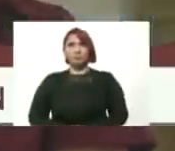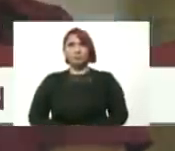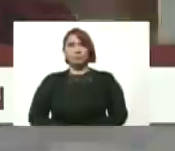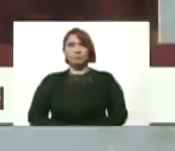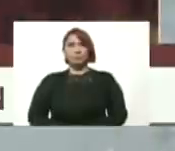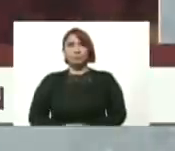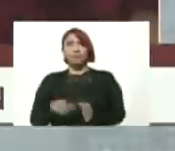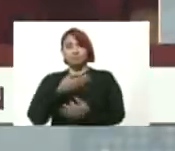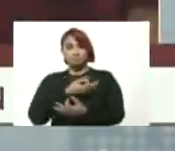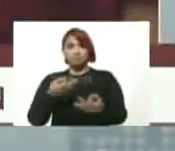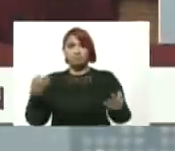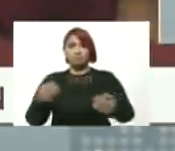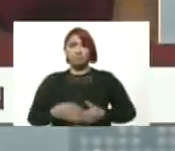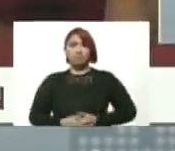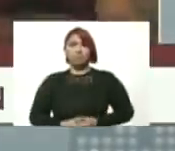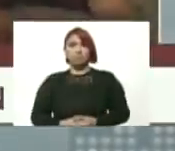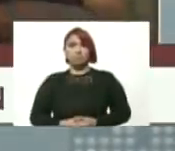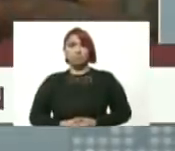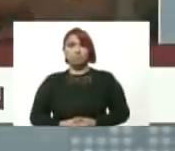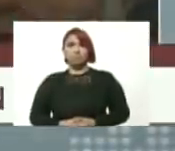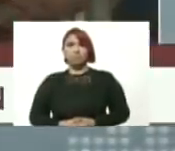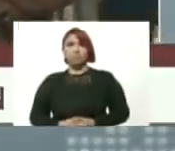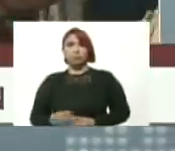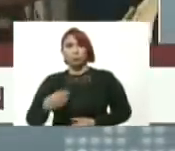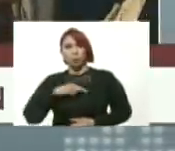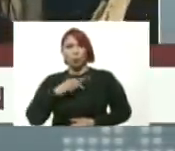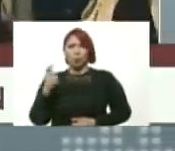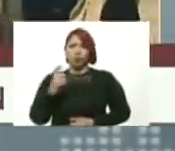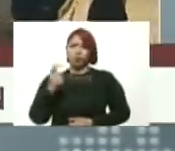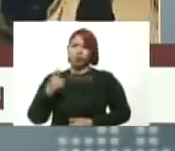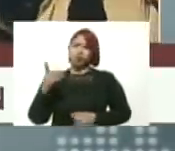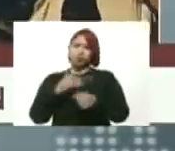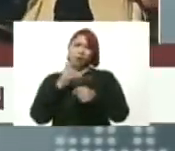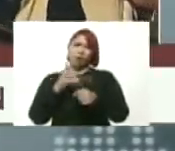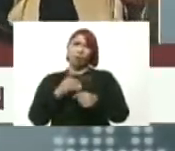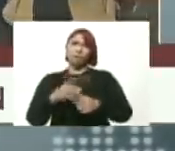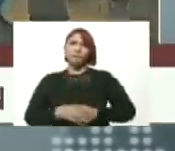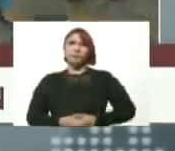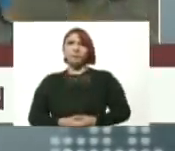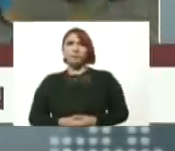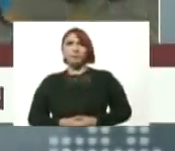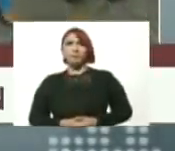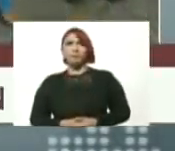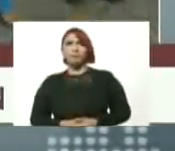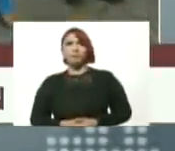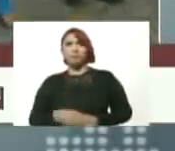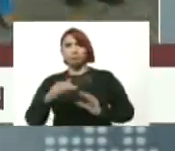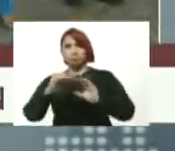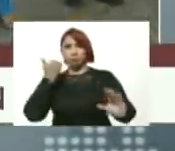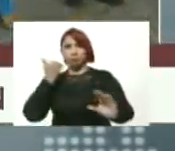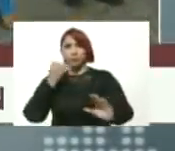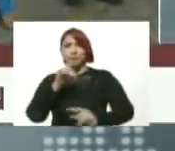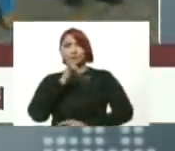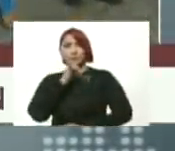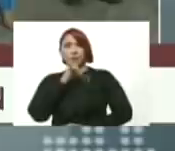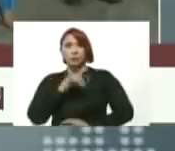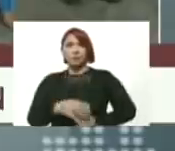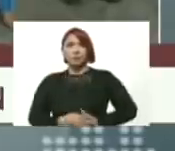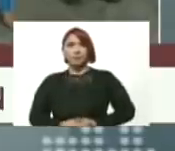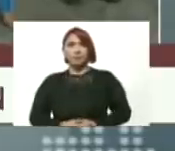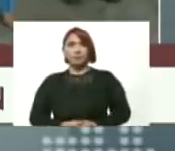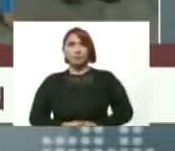correcto correcto estaba buscando un dato aquí me llega la información